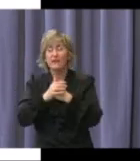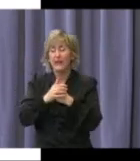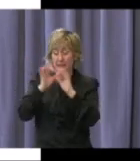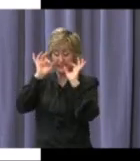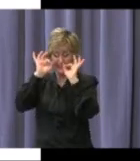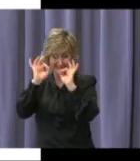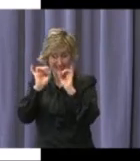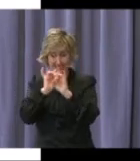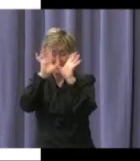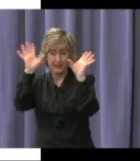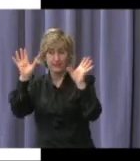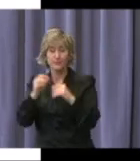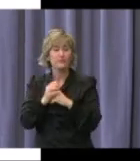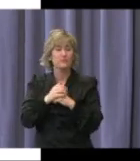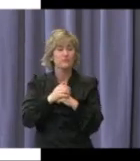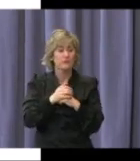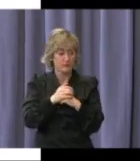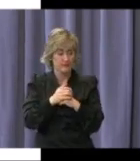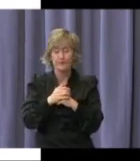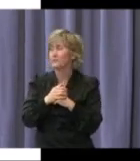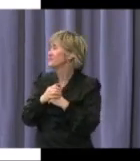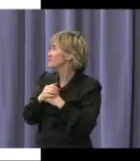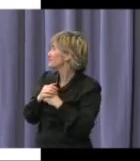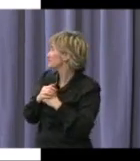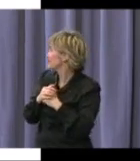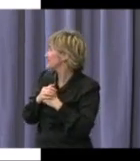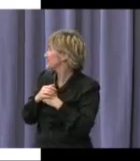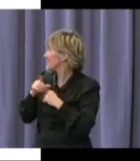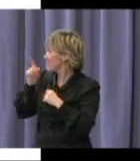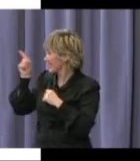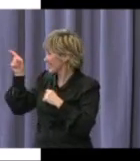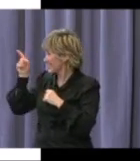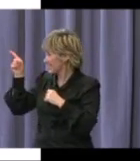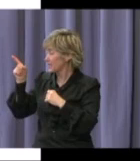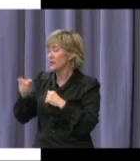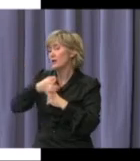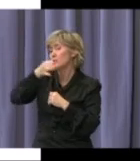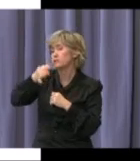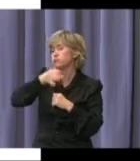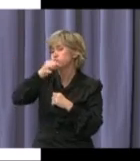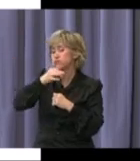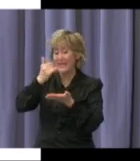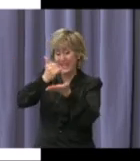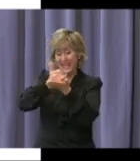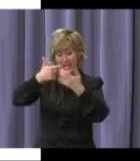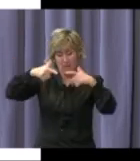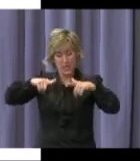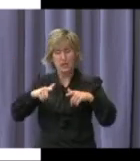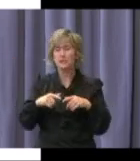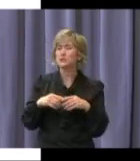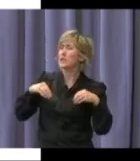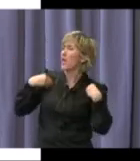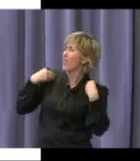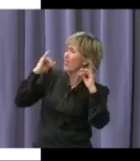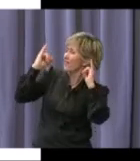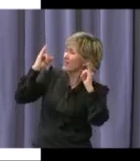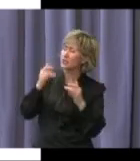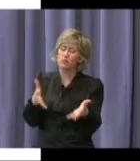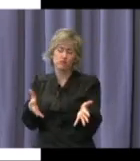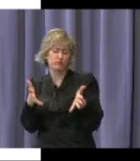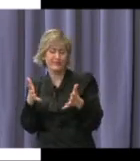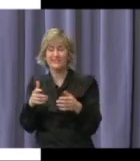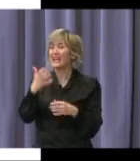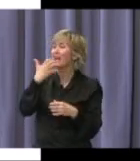o el sal con coraje, ¿no? Estos discursos normalmente en clase son divertidos, les encanta, te buscan ejemplos, se lo pasan